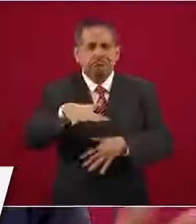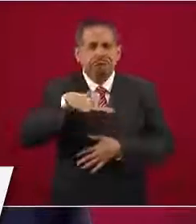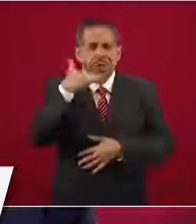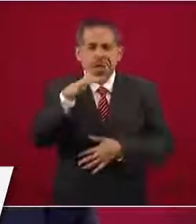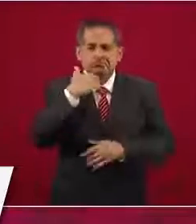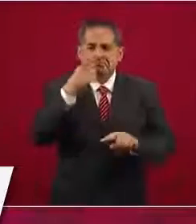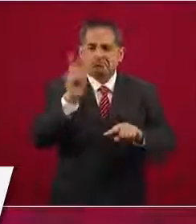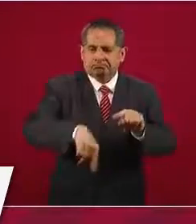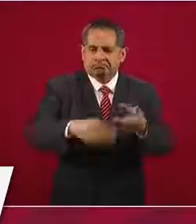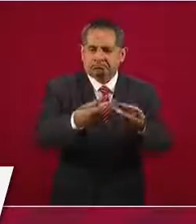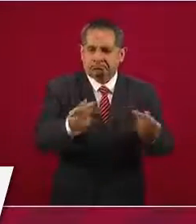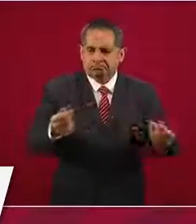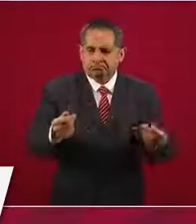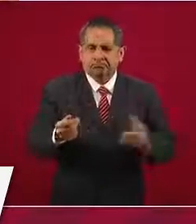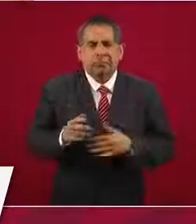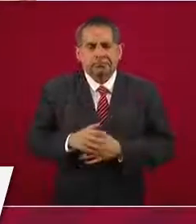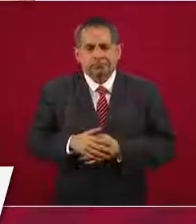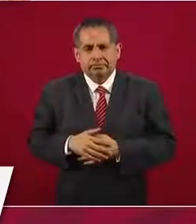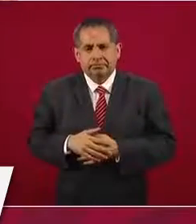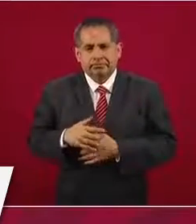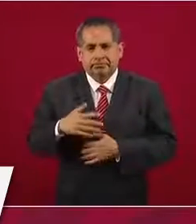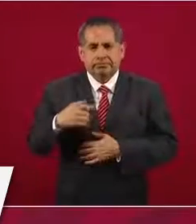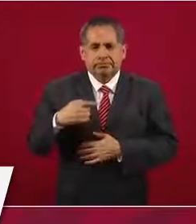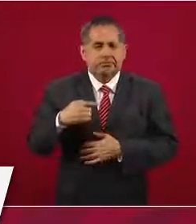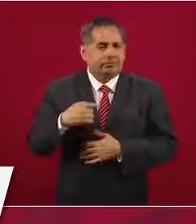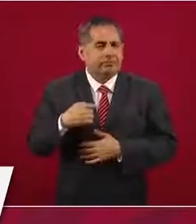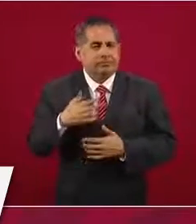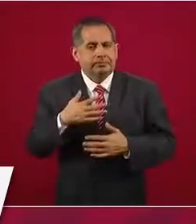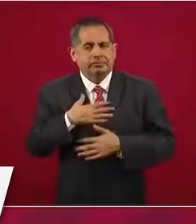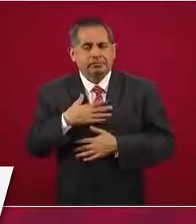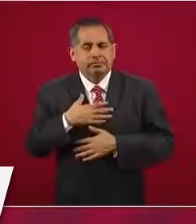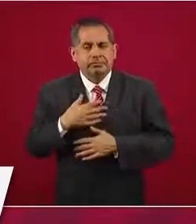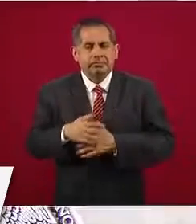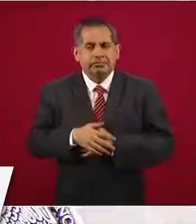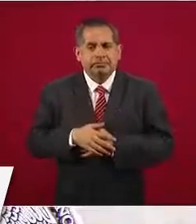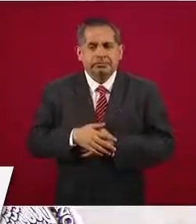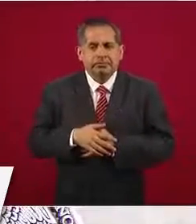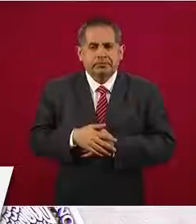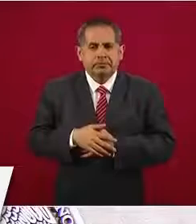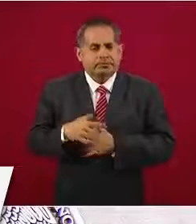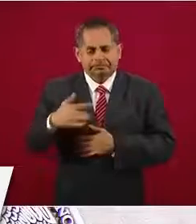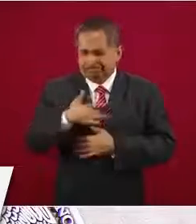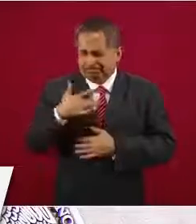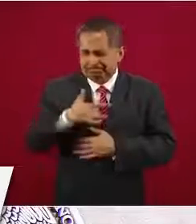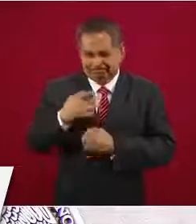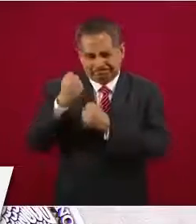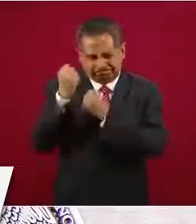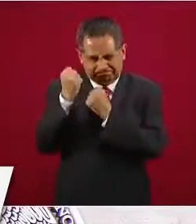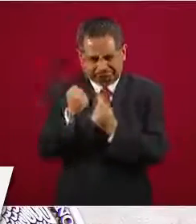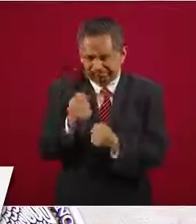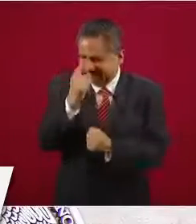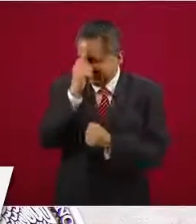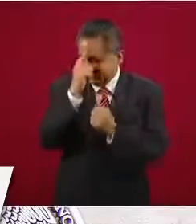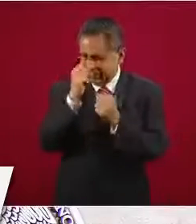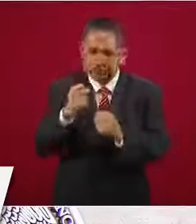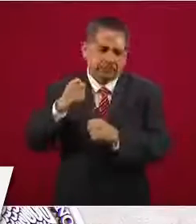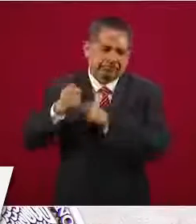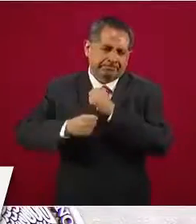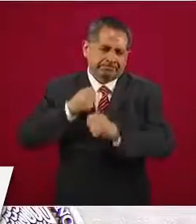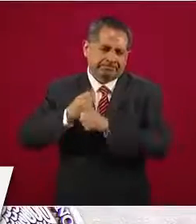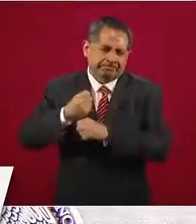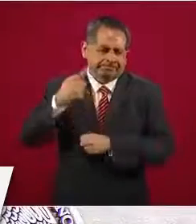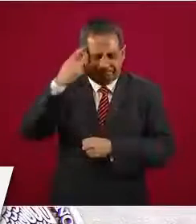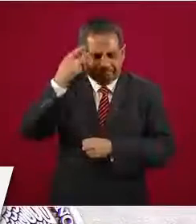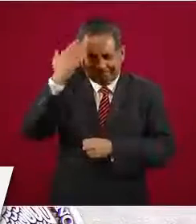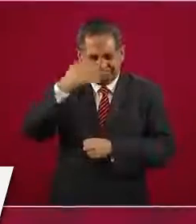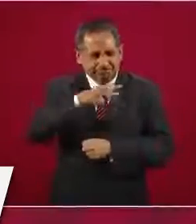Tiene una explicación, ya la he dado durante mucho tiempo. Estoy absolutamente convencido